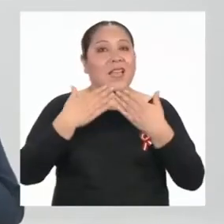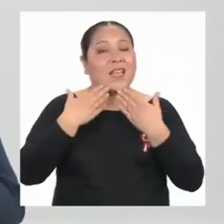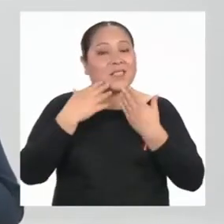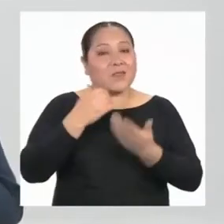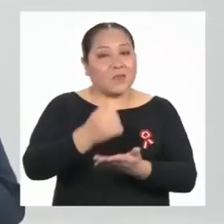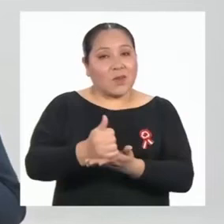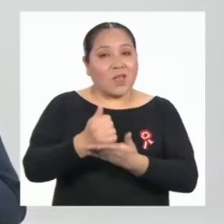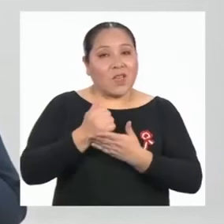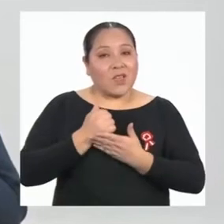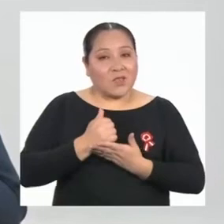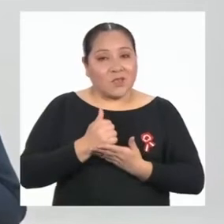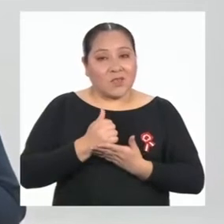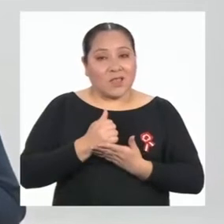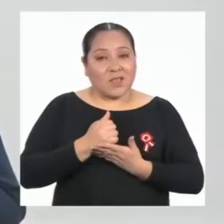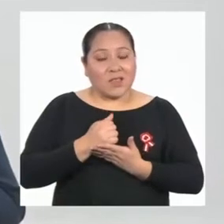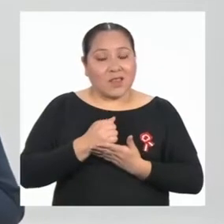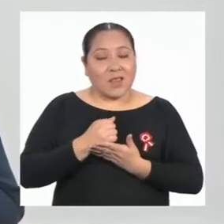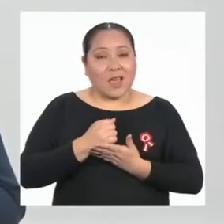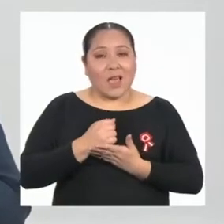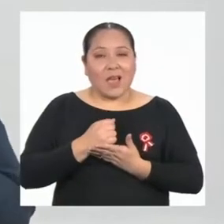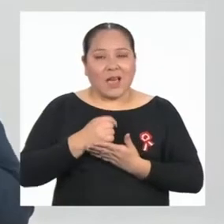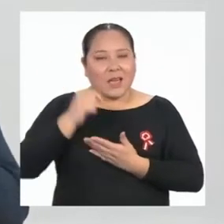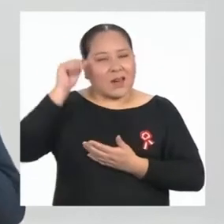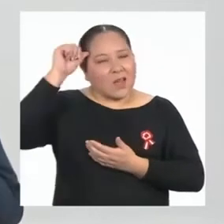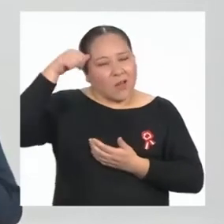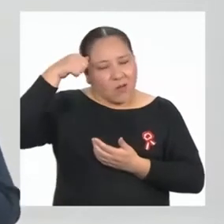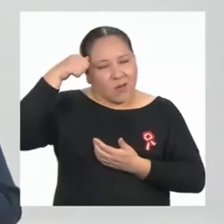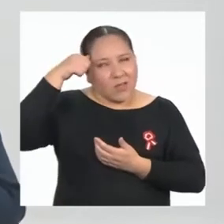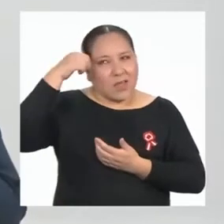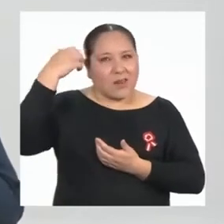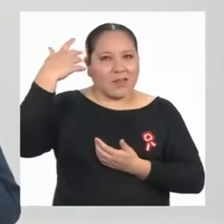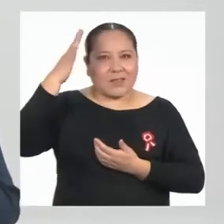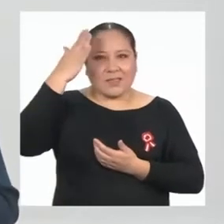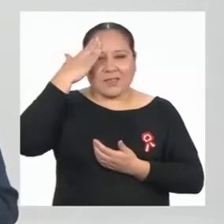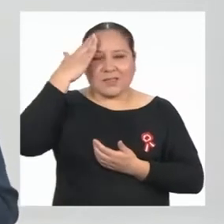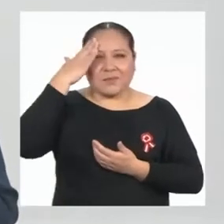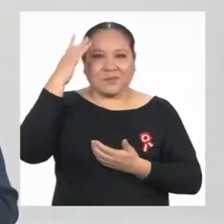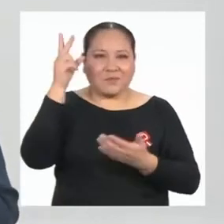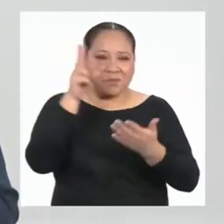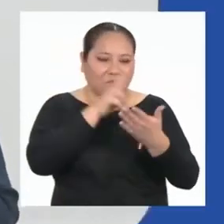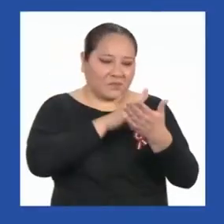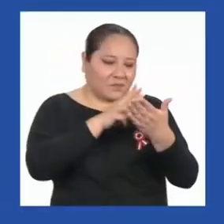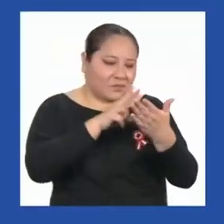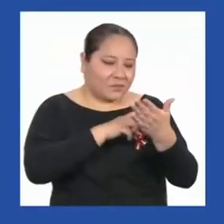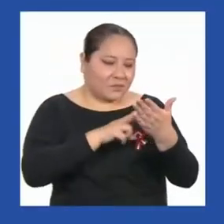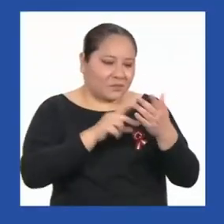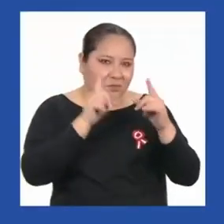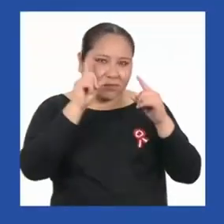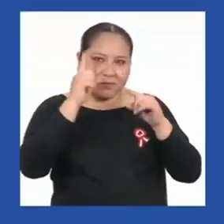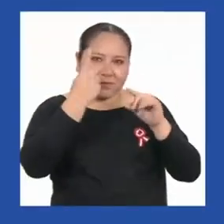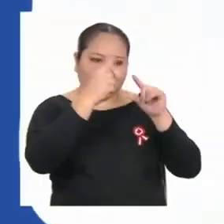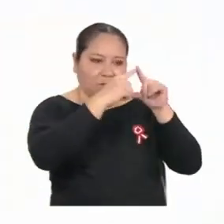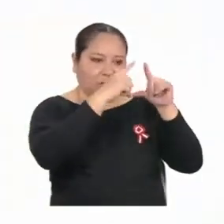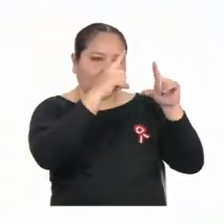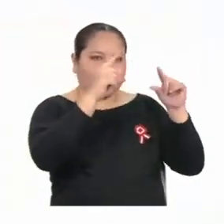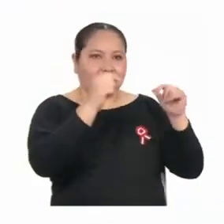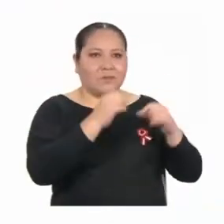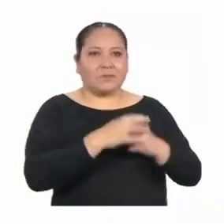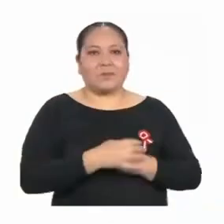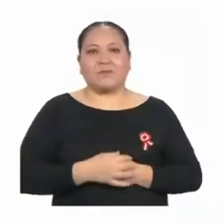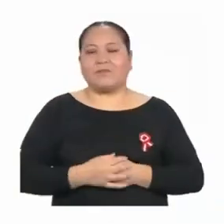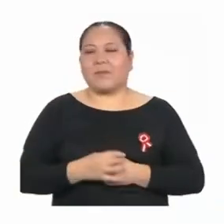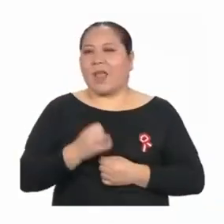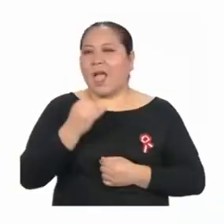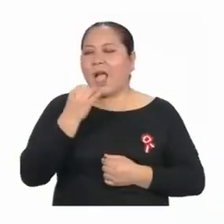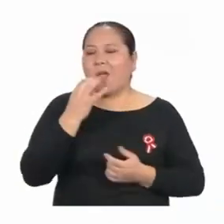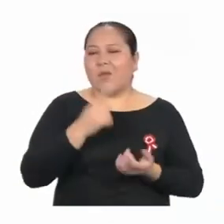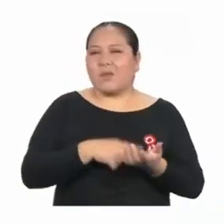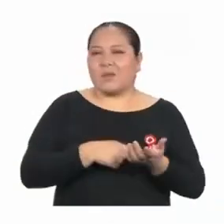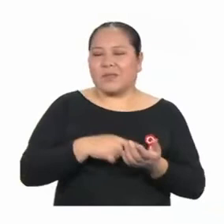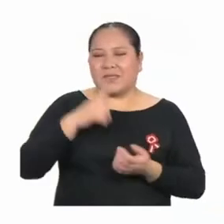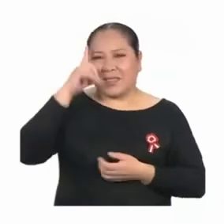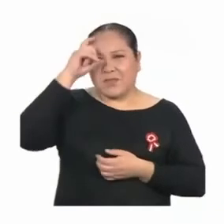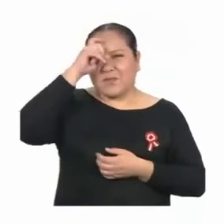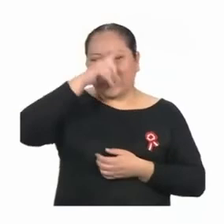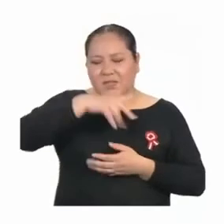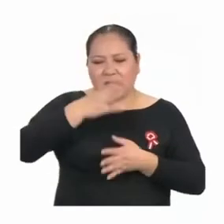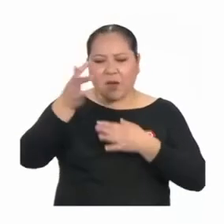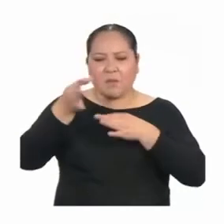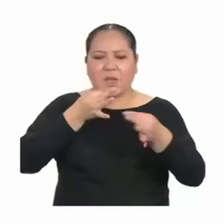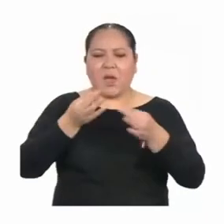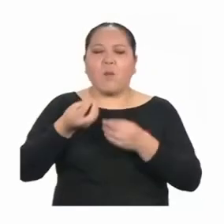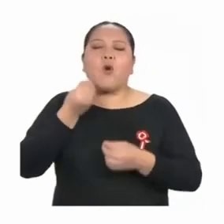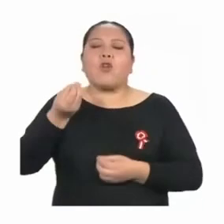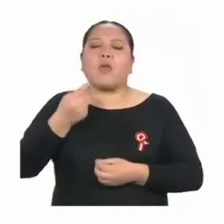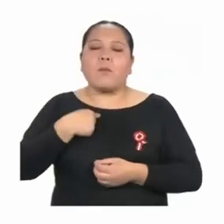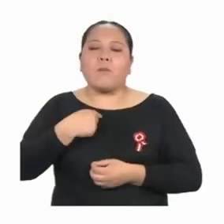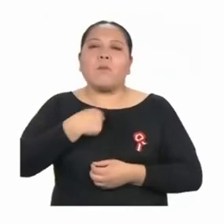a refrescar lo que sabemos. Leamos el primer párrafo. A veces me cuesta explicar por qué me gusta tanto